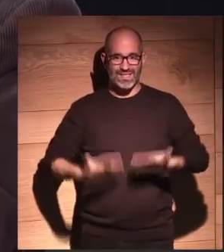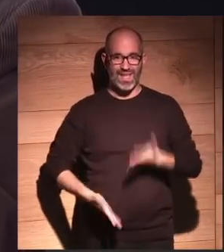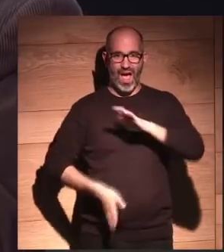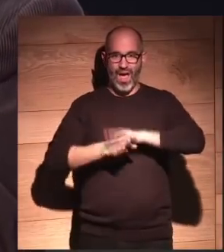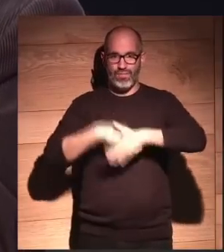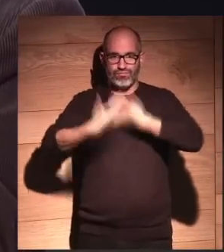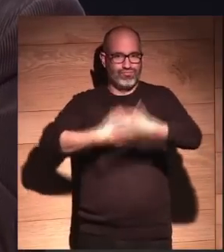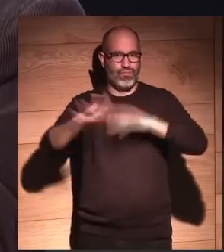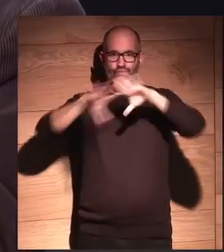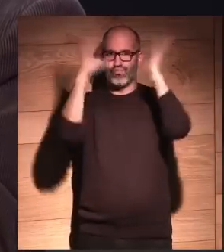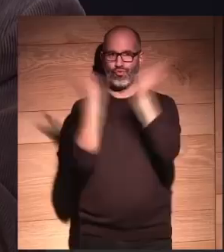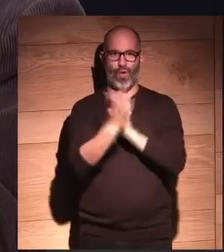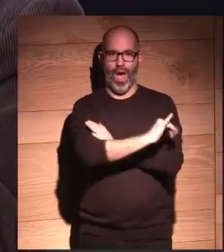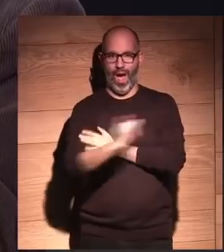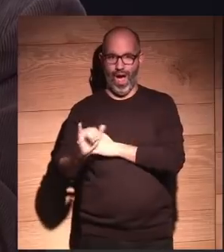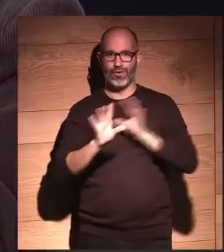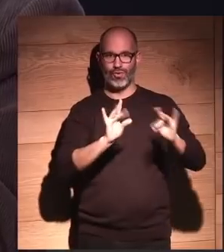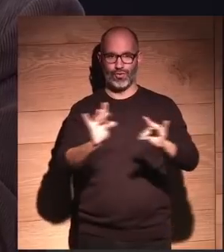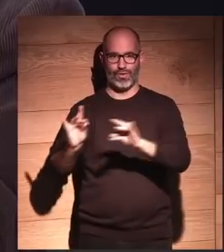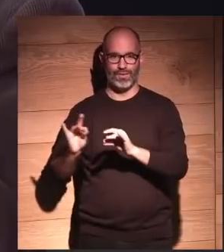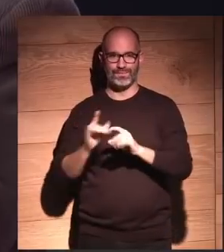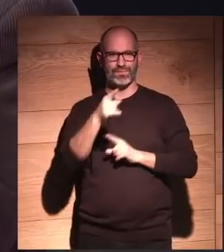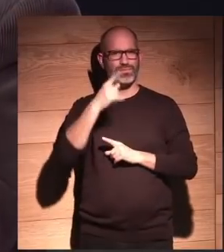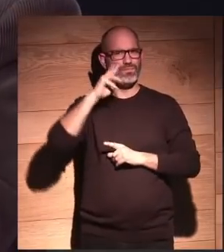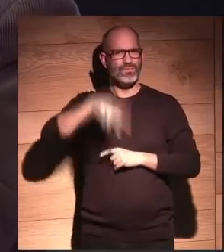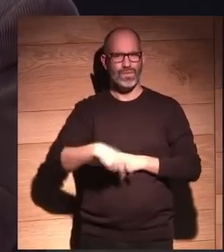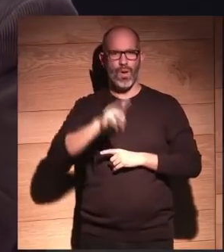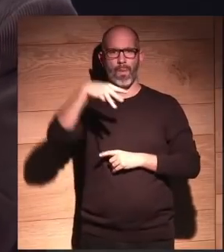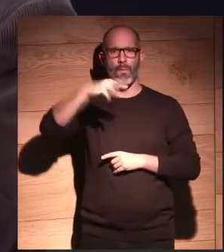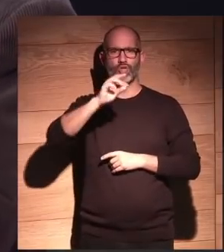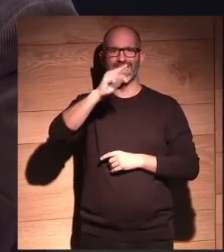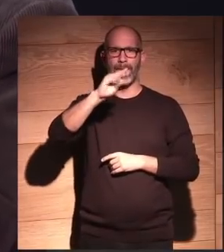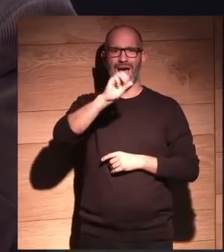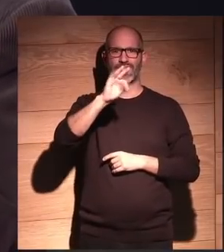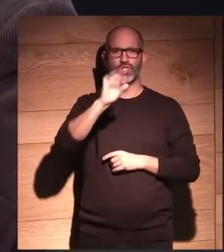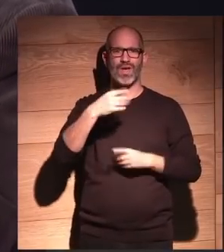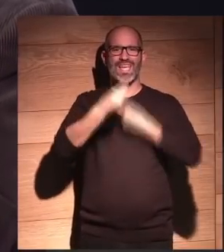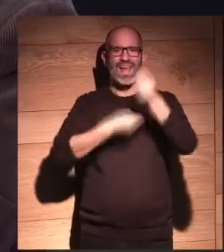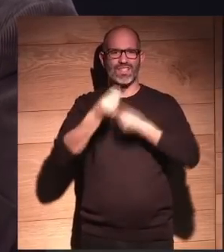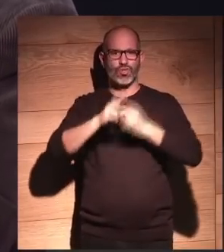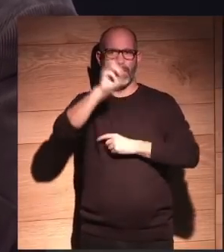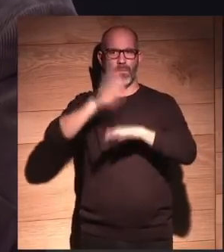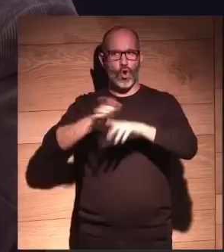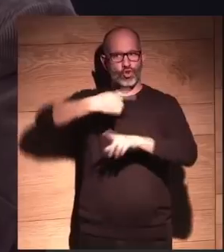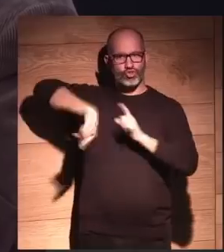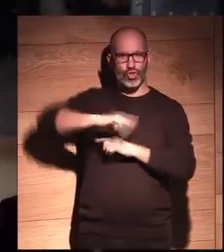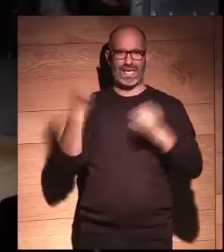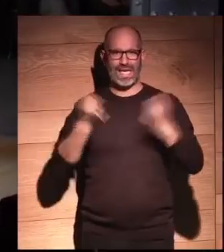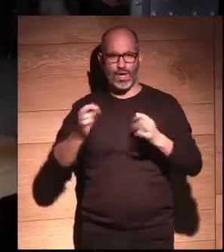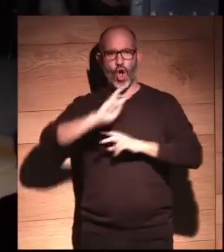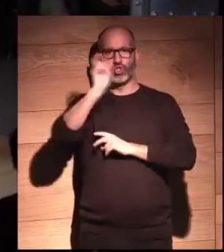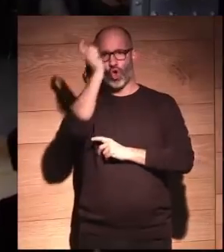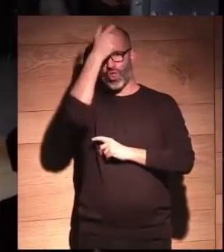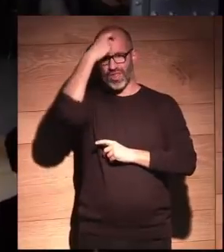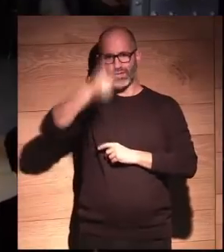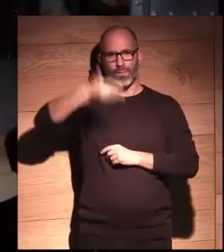momento prácticamente todo el mundo. Esto me recuerda lo de los Monty, sí, Python. ¿Qué han hecho los, claro, romanos por nosotros? Después, otro concepto precioso, que